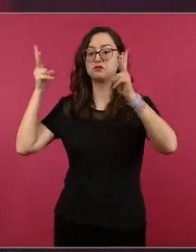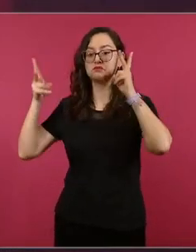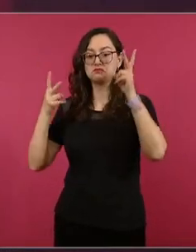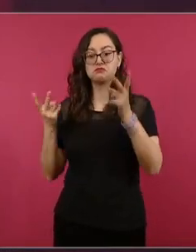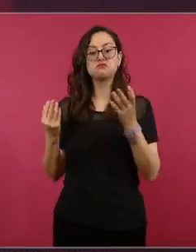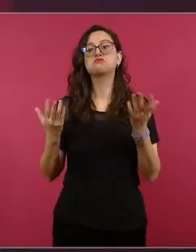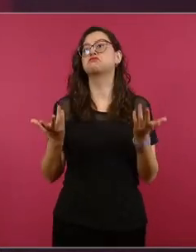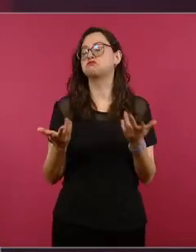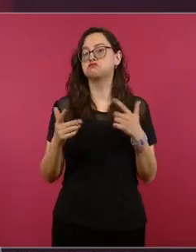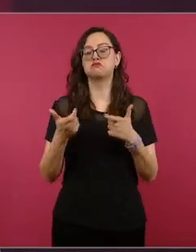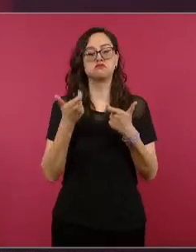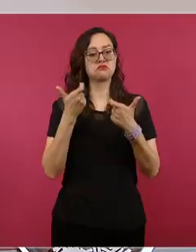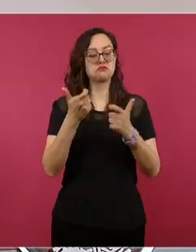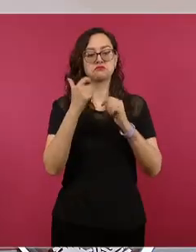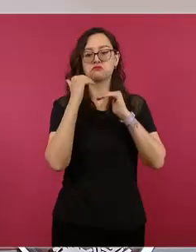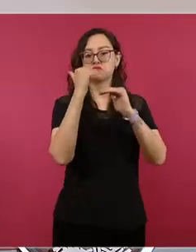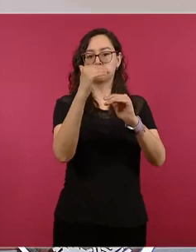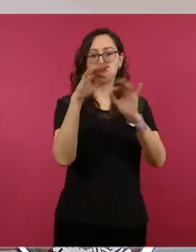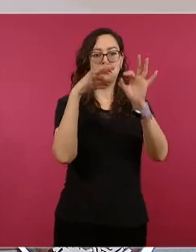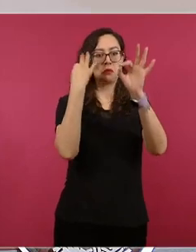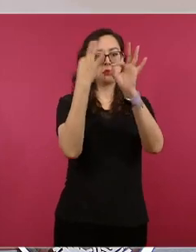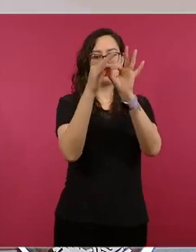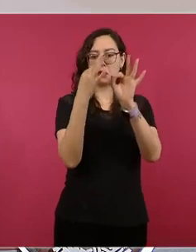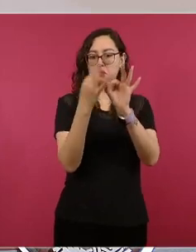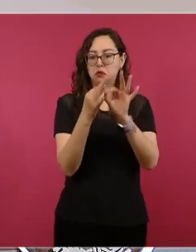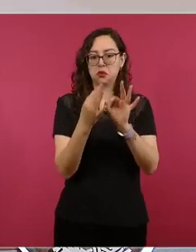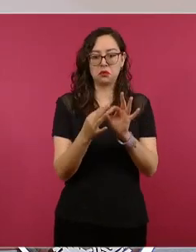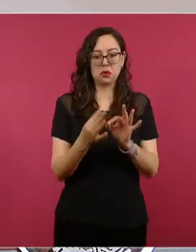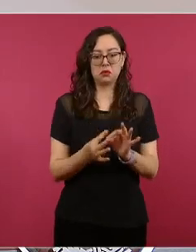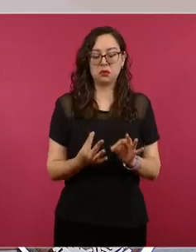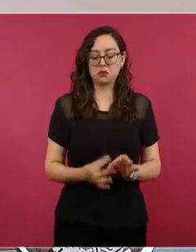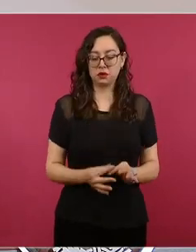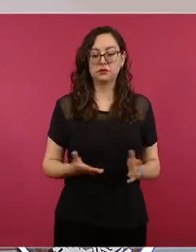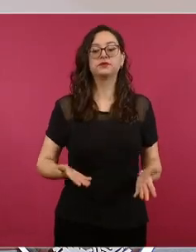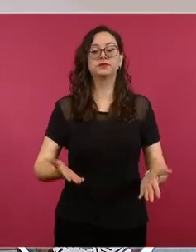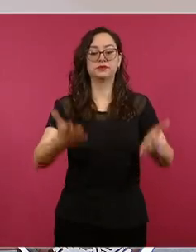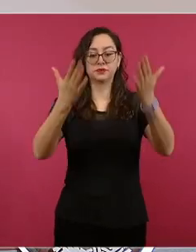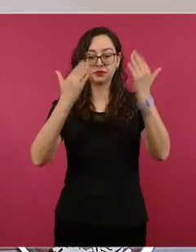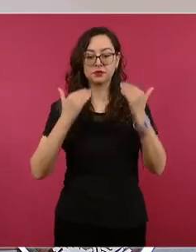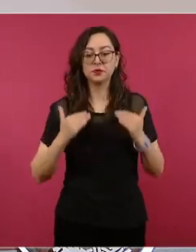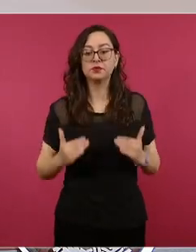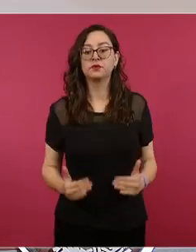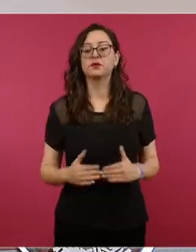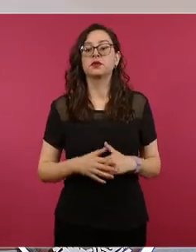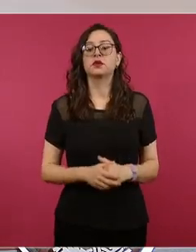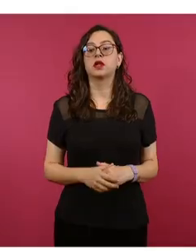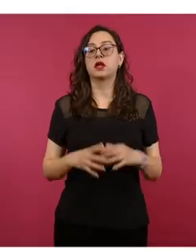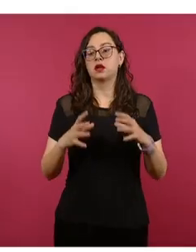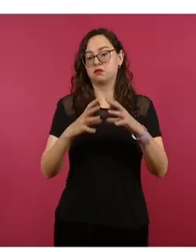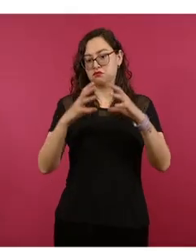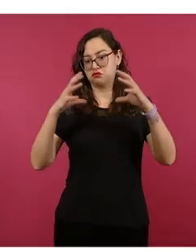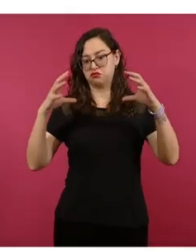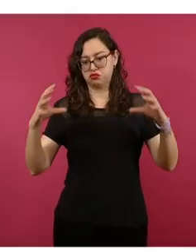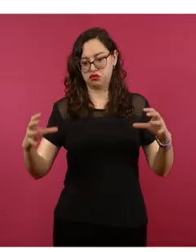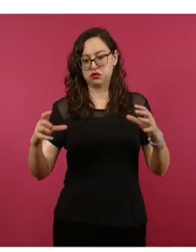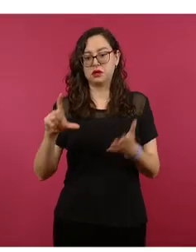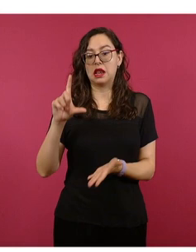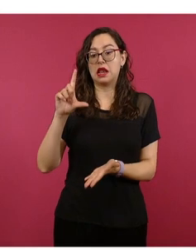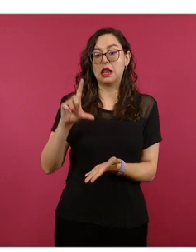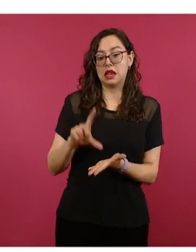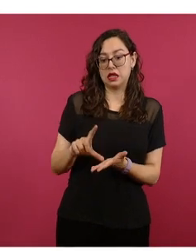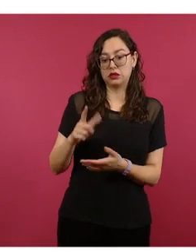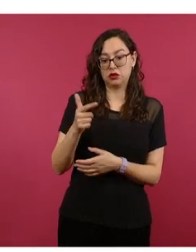con los precios máximos. Pasando ahora al gas LP que se vende por litro, el estacionario, nos encontramos